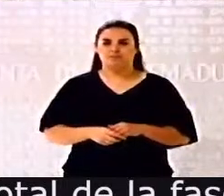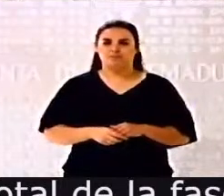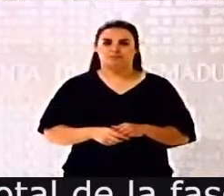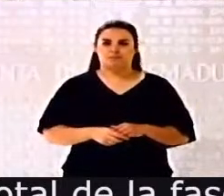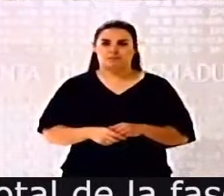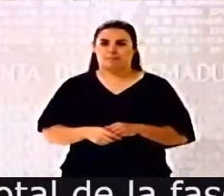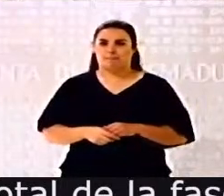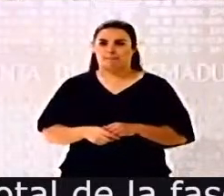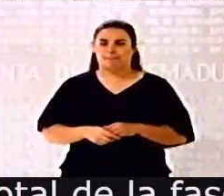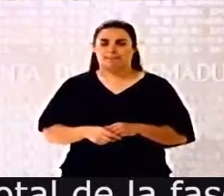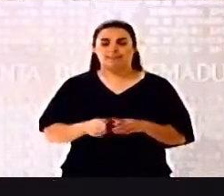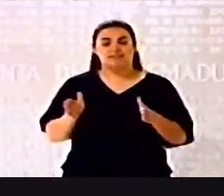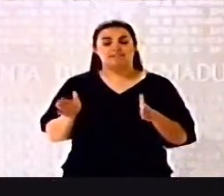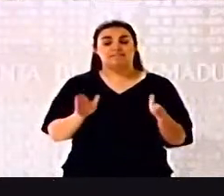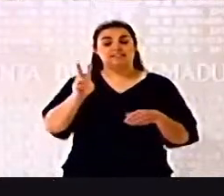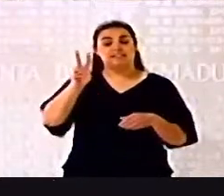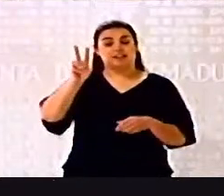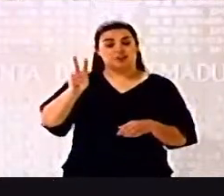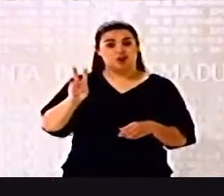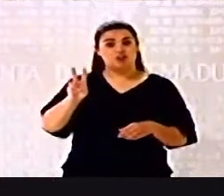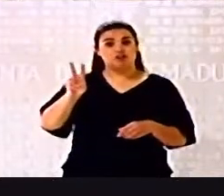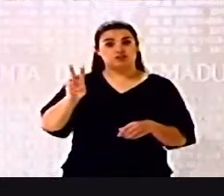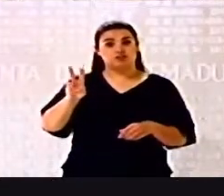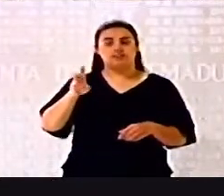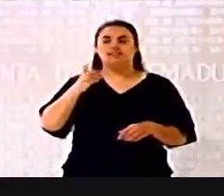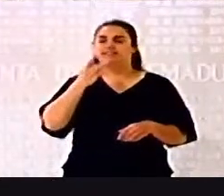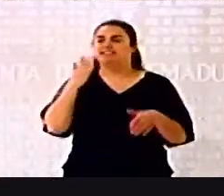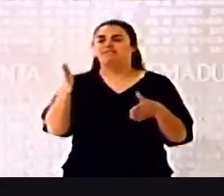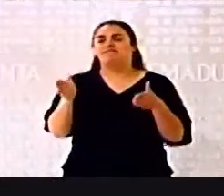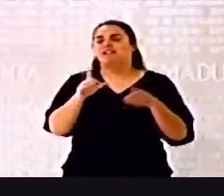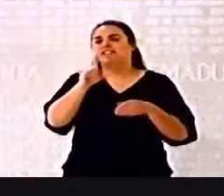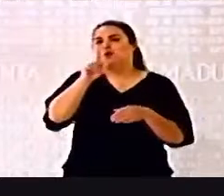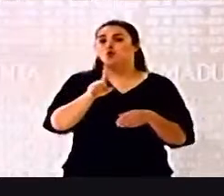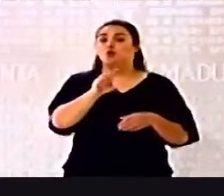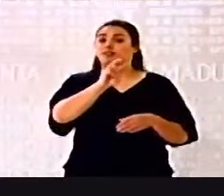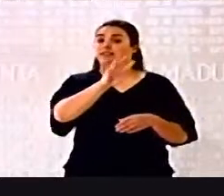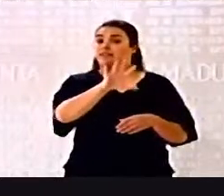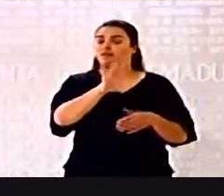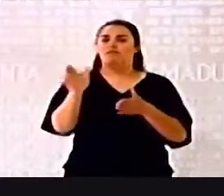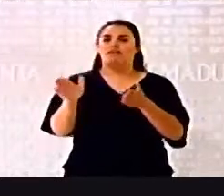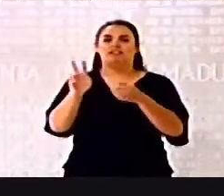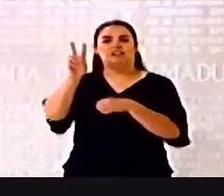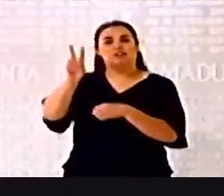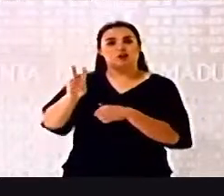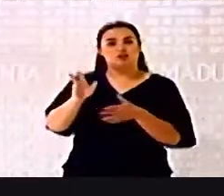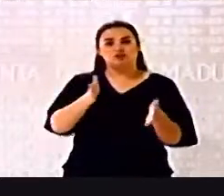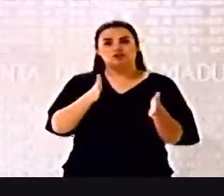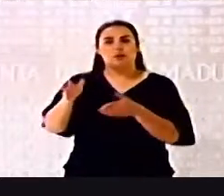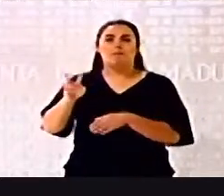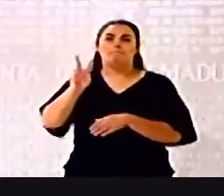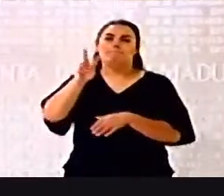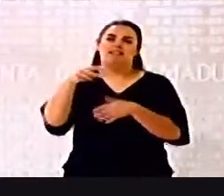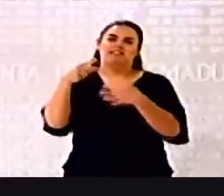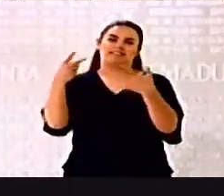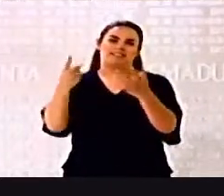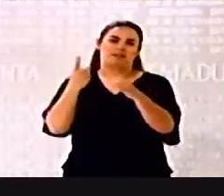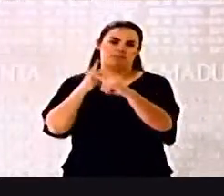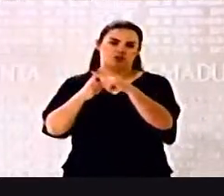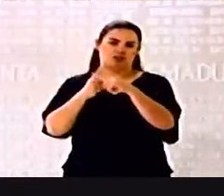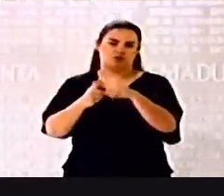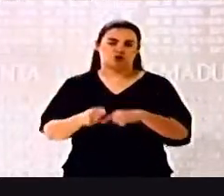En la fase 2, si en la fase 1 habían sido 35, en la fase 2 hubo 27